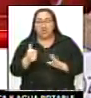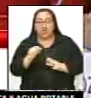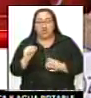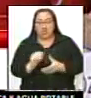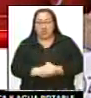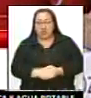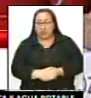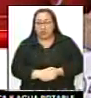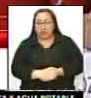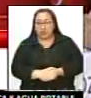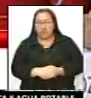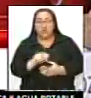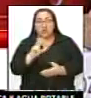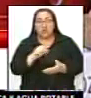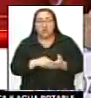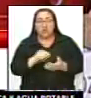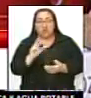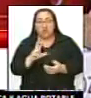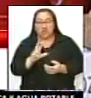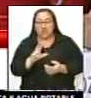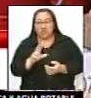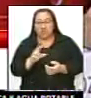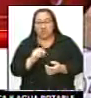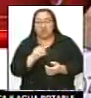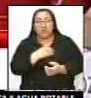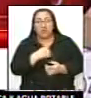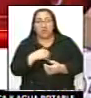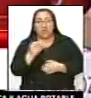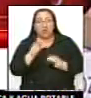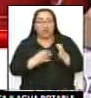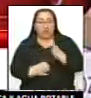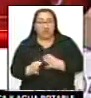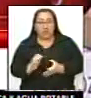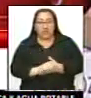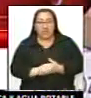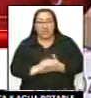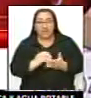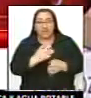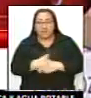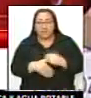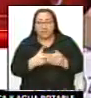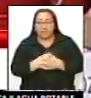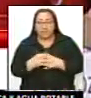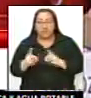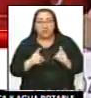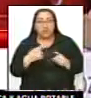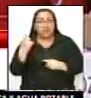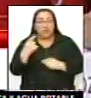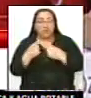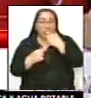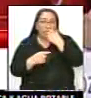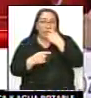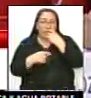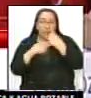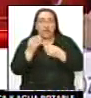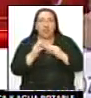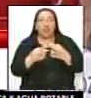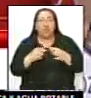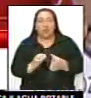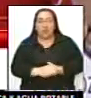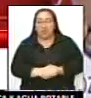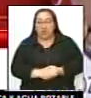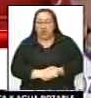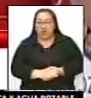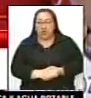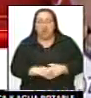111.326.116 soles. 3.3. El Ministerio de Economía y Finanzas, a través de la Dirección General de Tesoro Público,